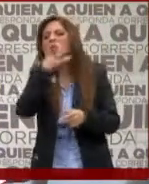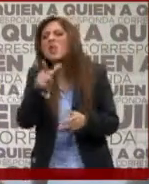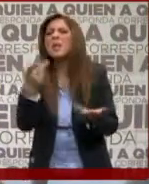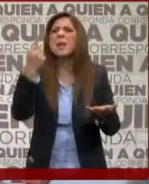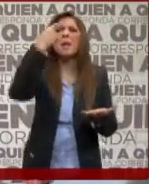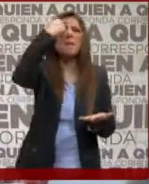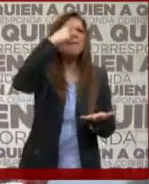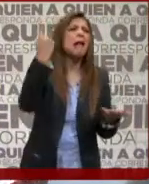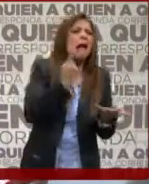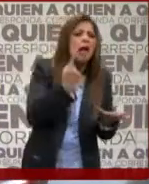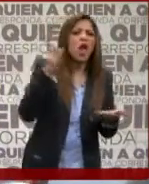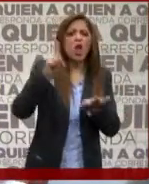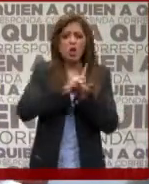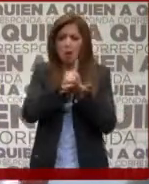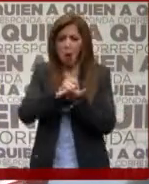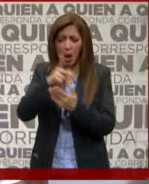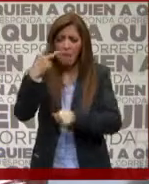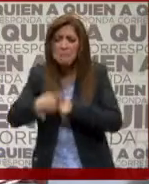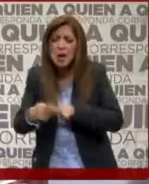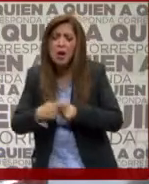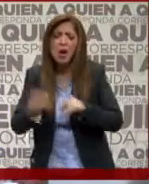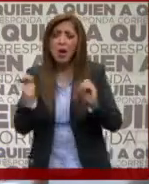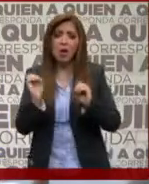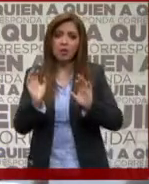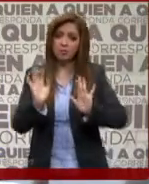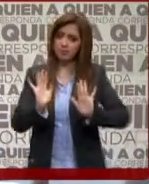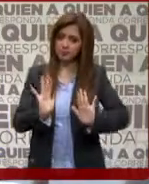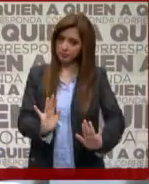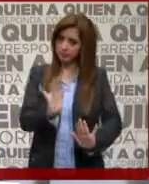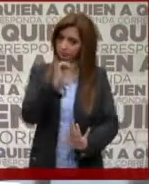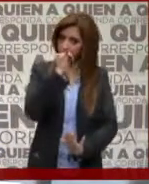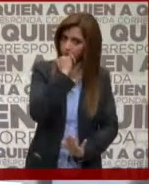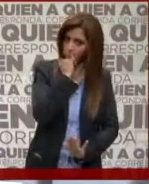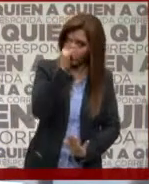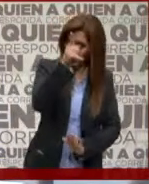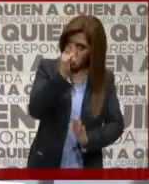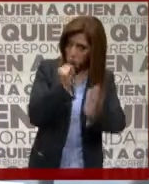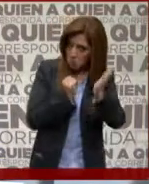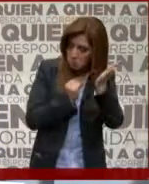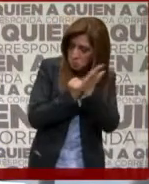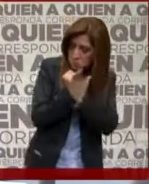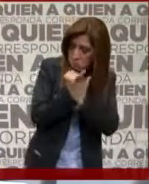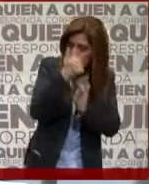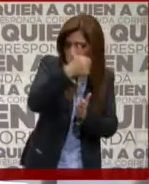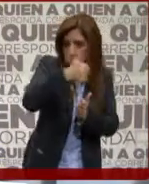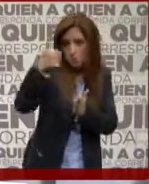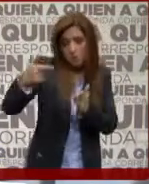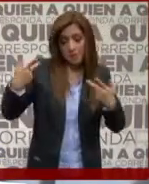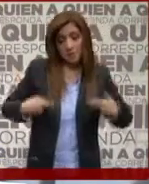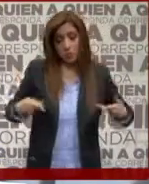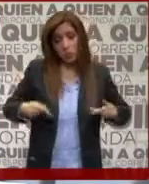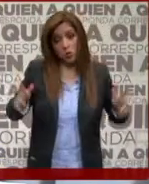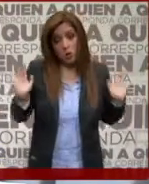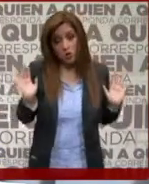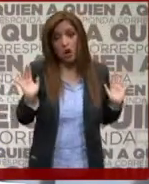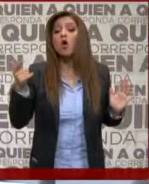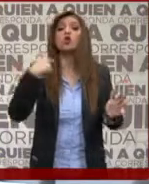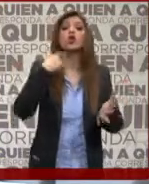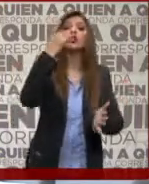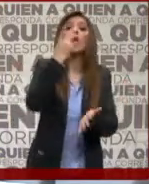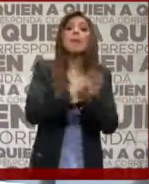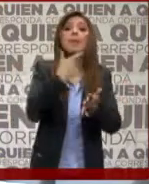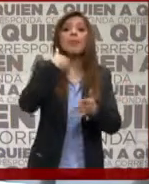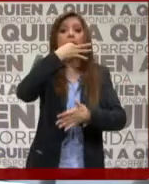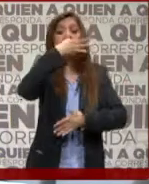si las drogas no son malas es decisión de cada uno yo lo que te estoy diciendo es lo que le ha hecho a